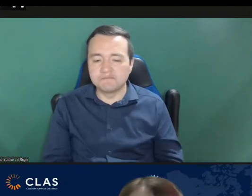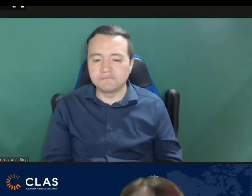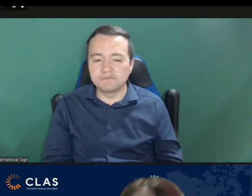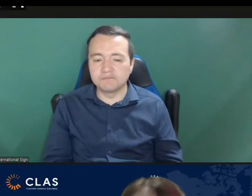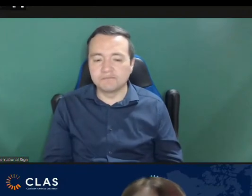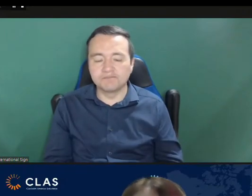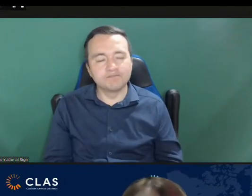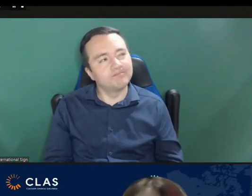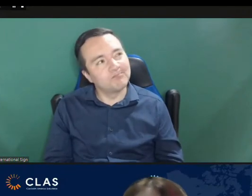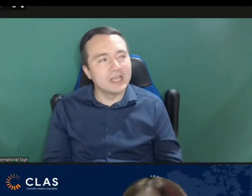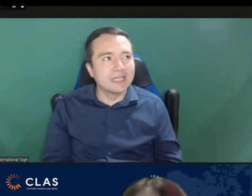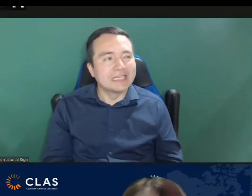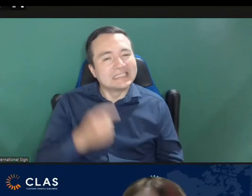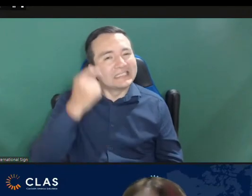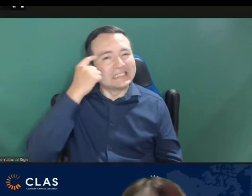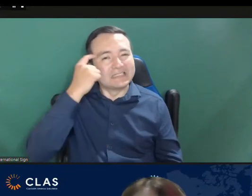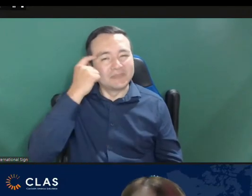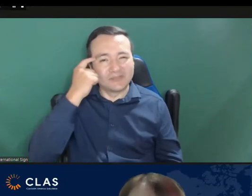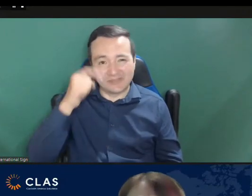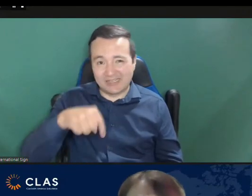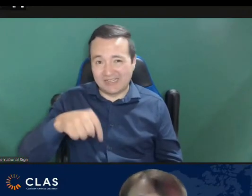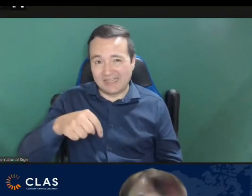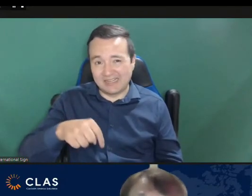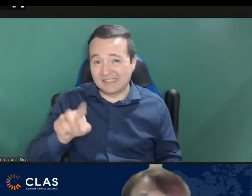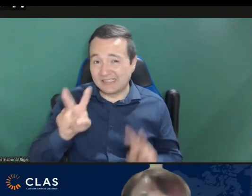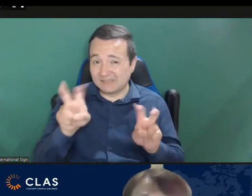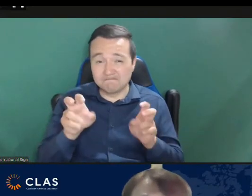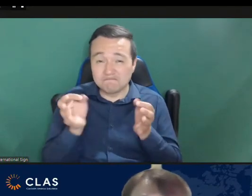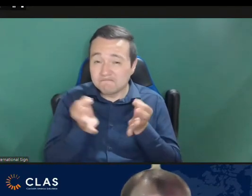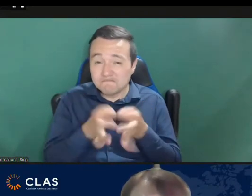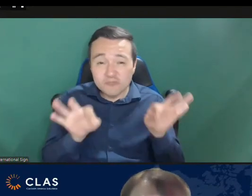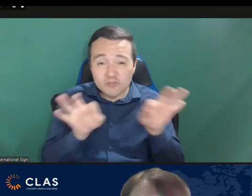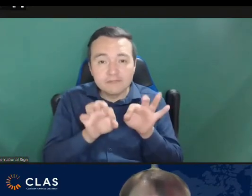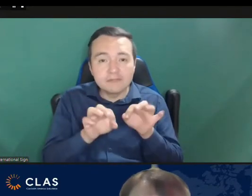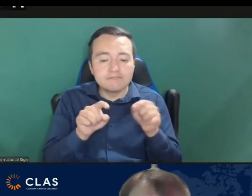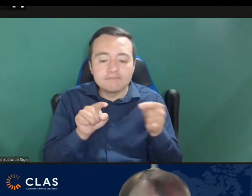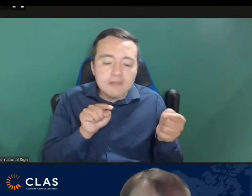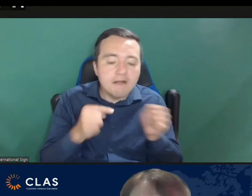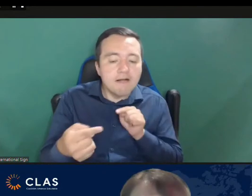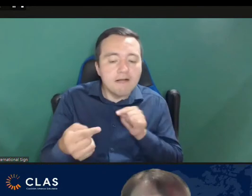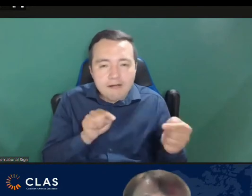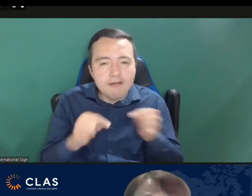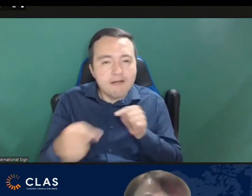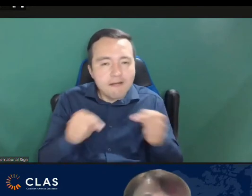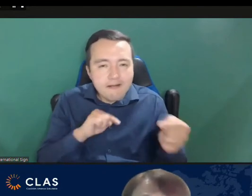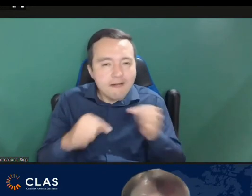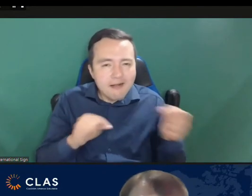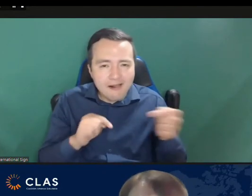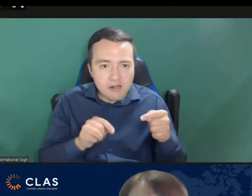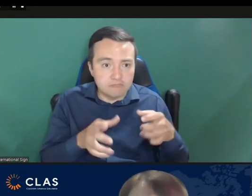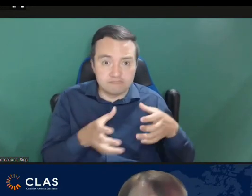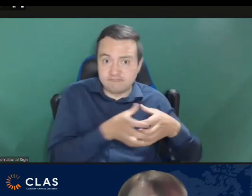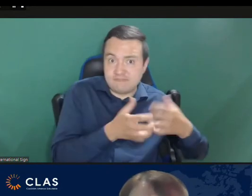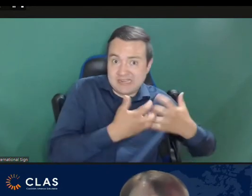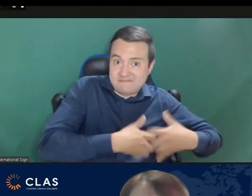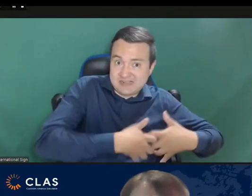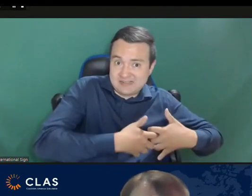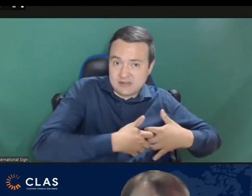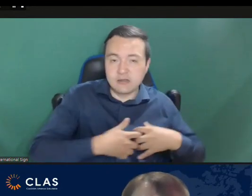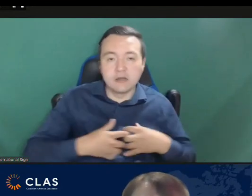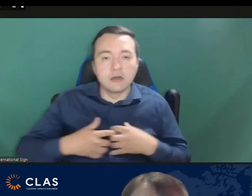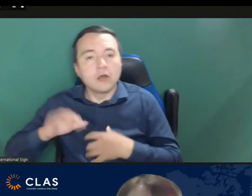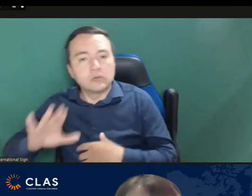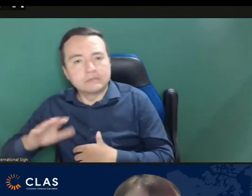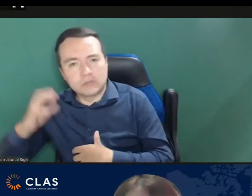tema primordial me gusta siempre impartir estos debates con un enfoque en porque siempre